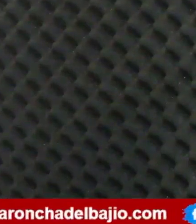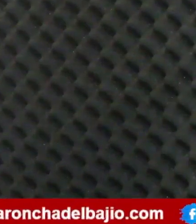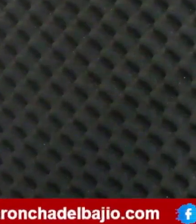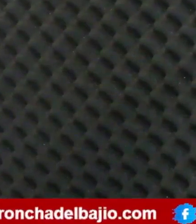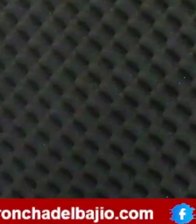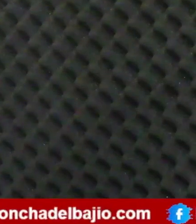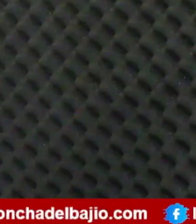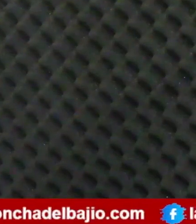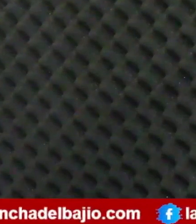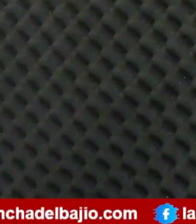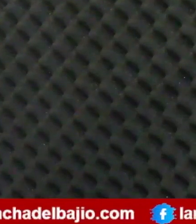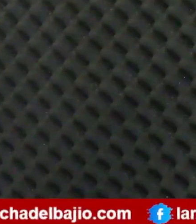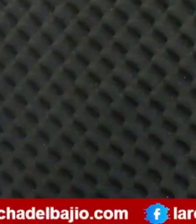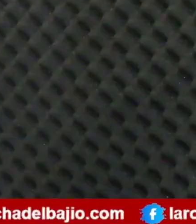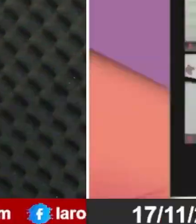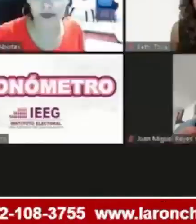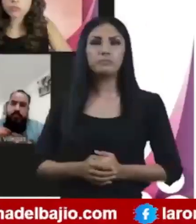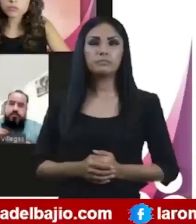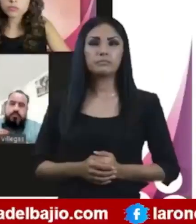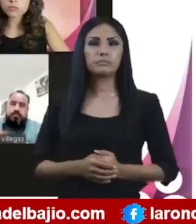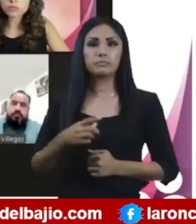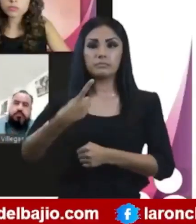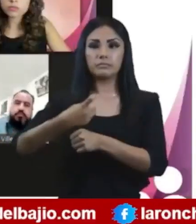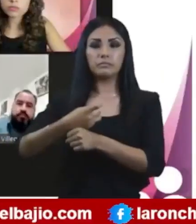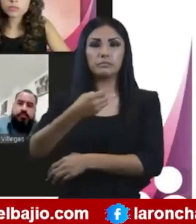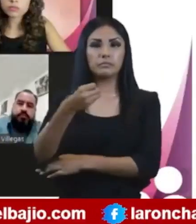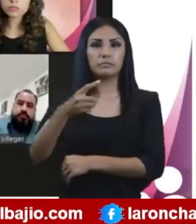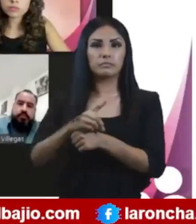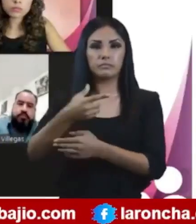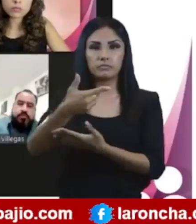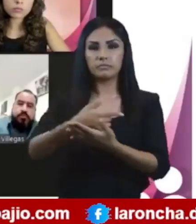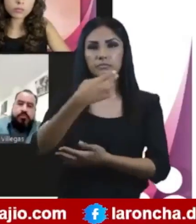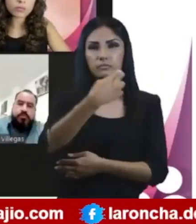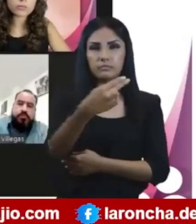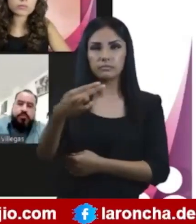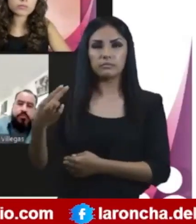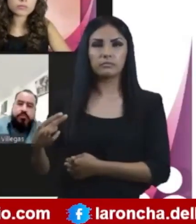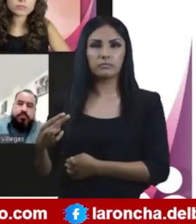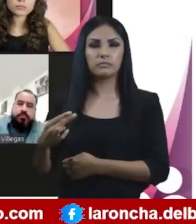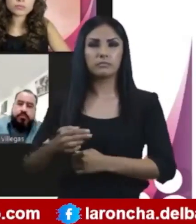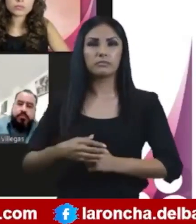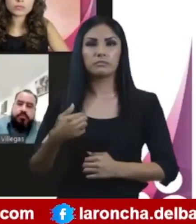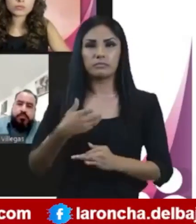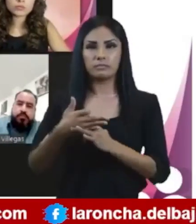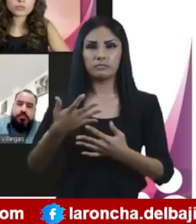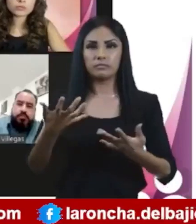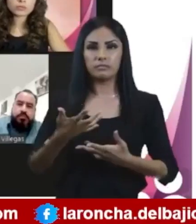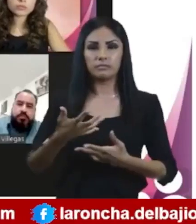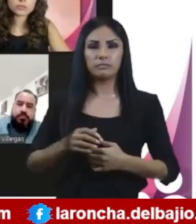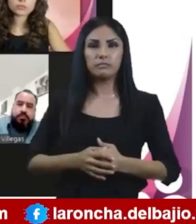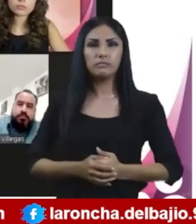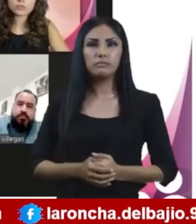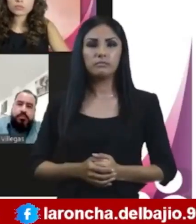la convocatoria dirigida a la ciudadanía que tiene interés en postularse por candidaturas independientes para el proceso electoral local